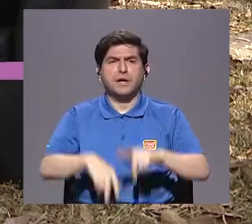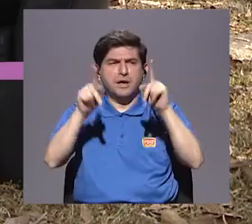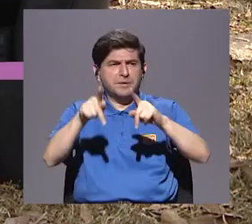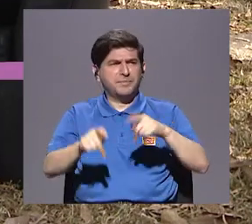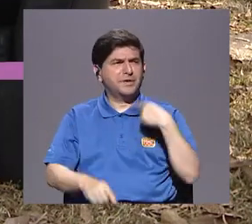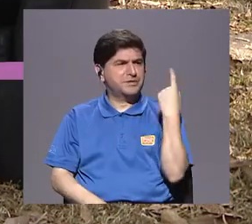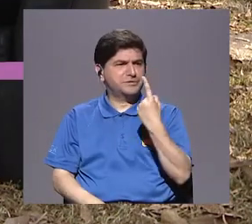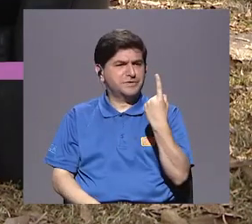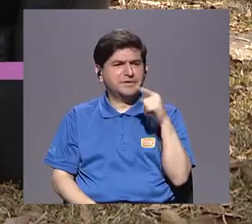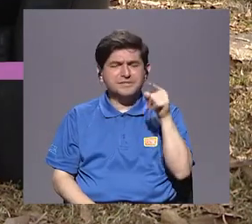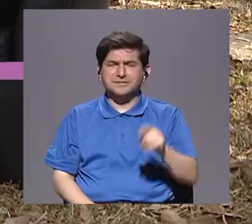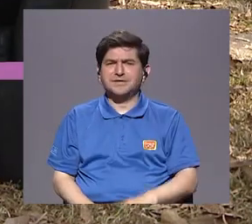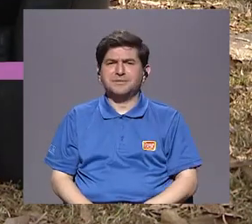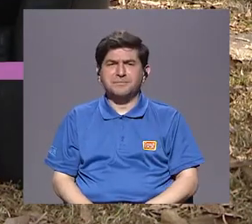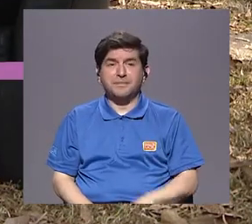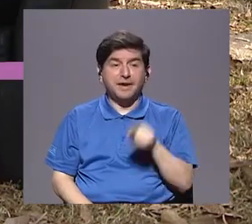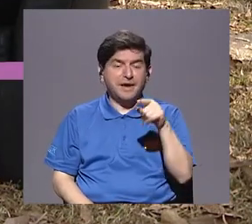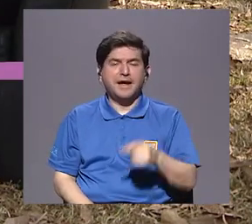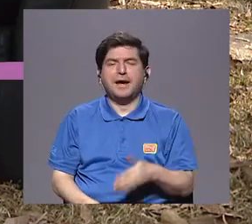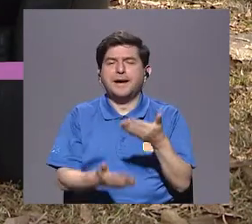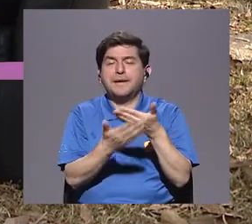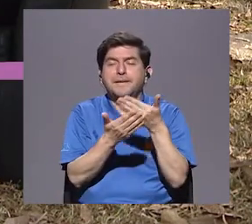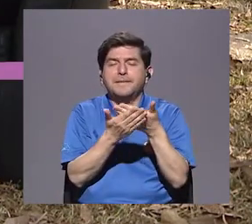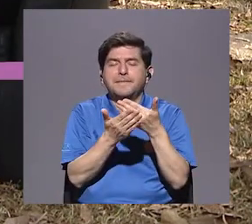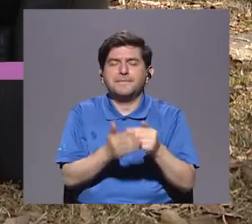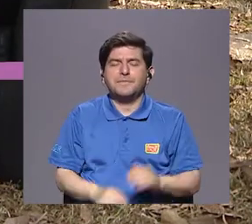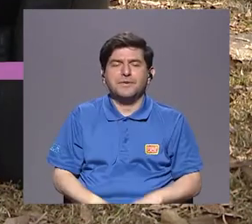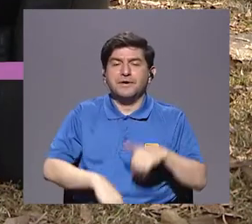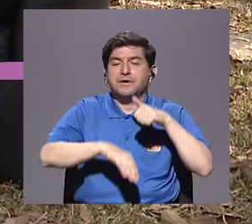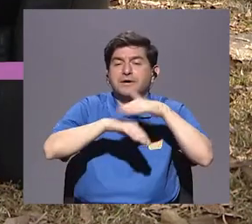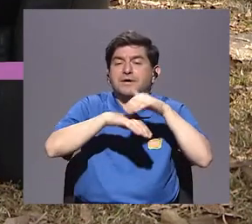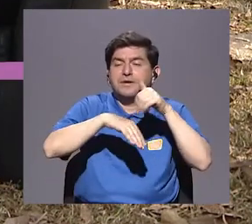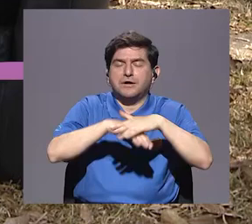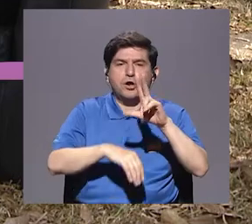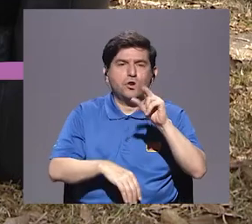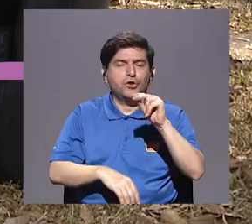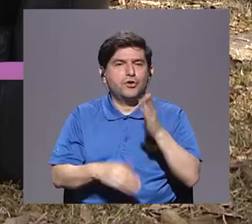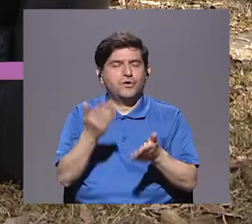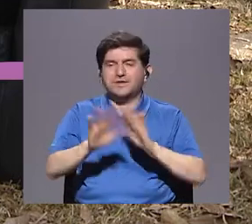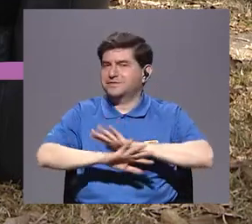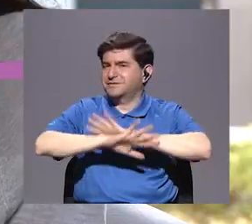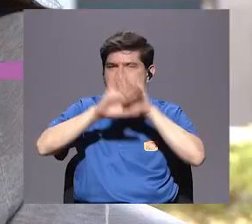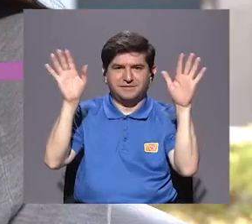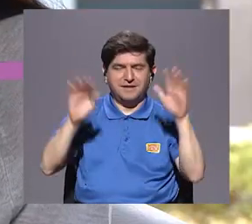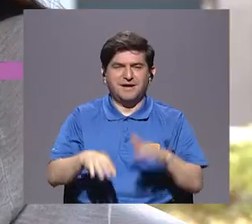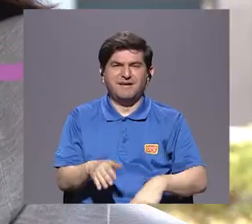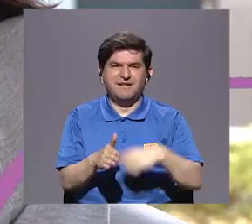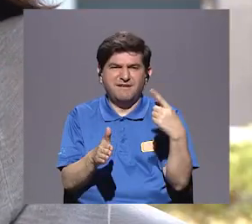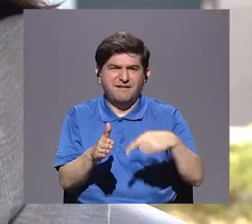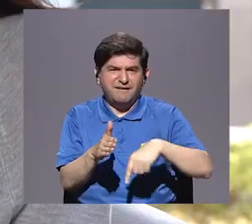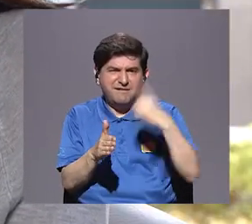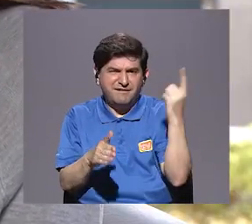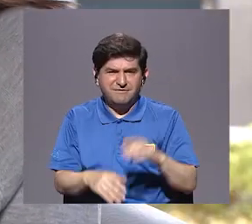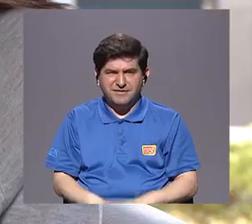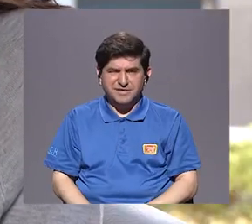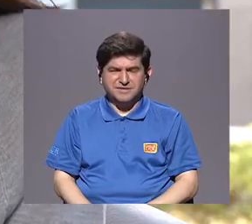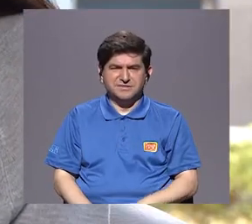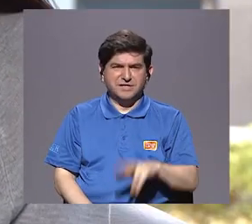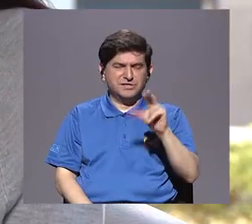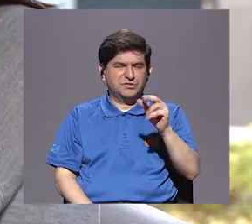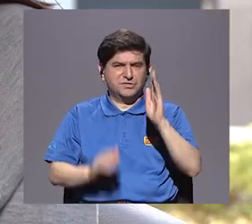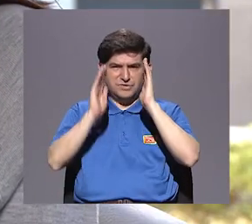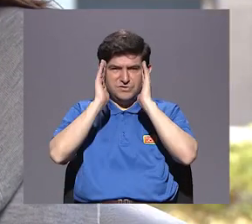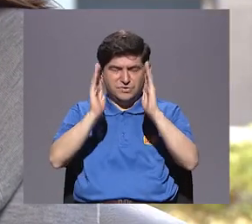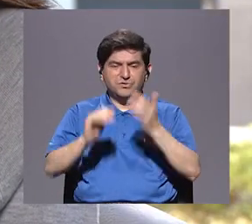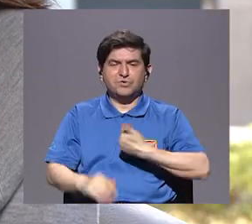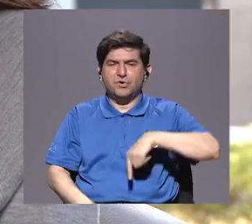persona siempre va a emitir señales. No siempre son señales claras. Muchas veces o no lo escuchamos